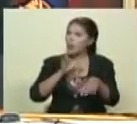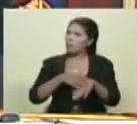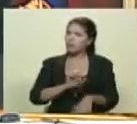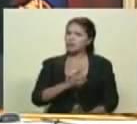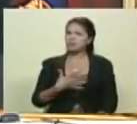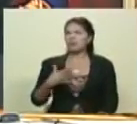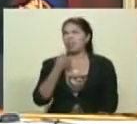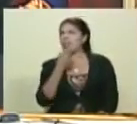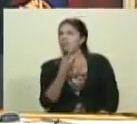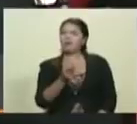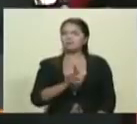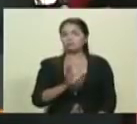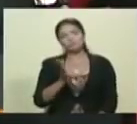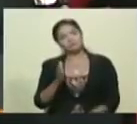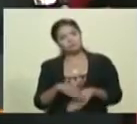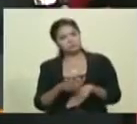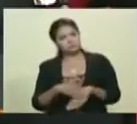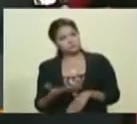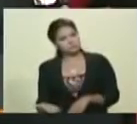él?